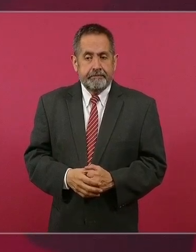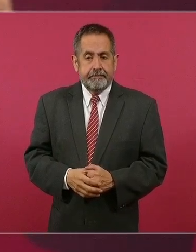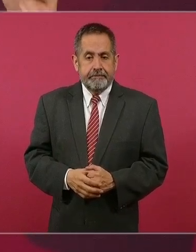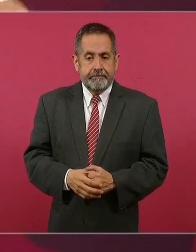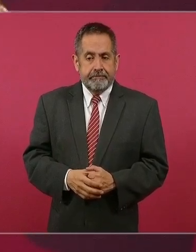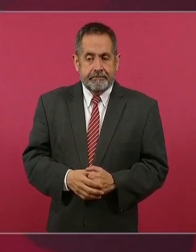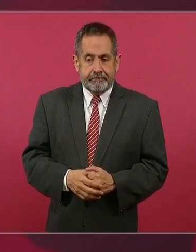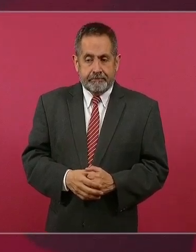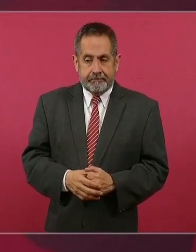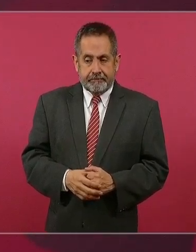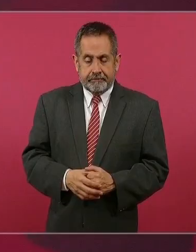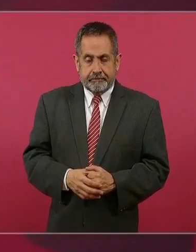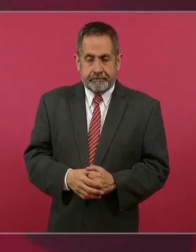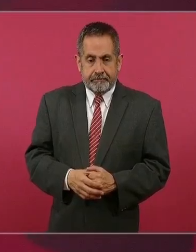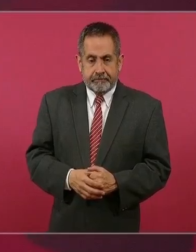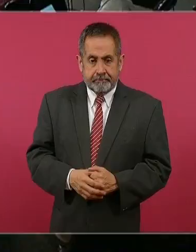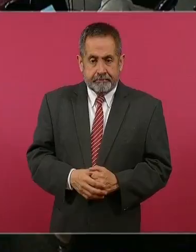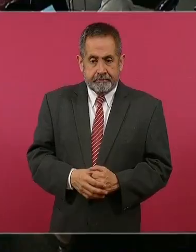Porque ya